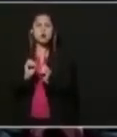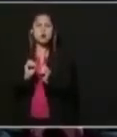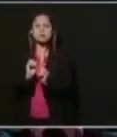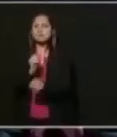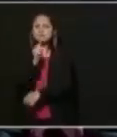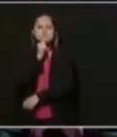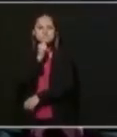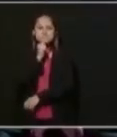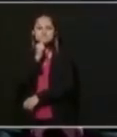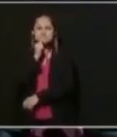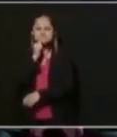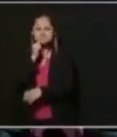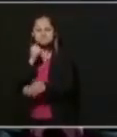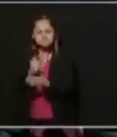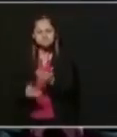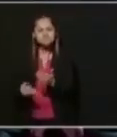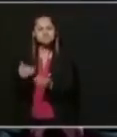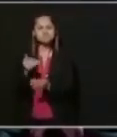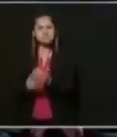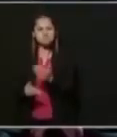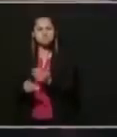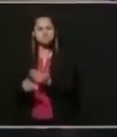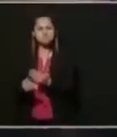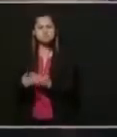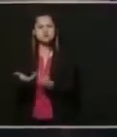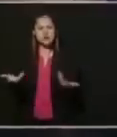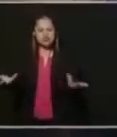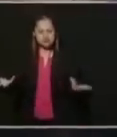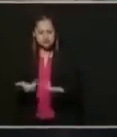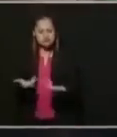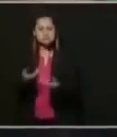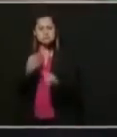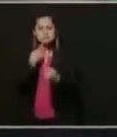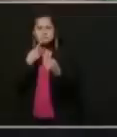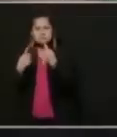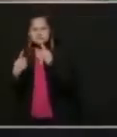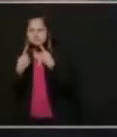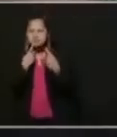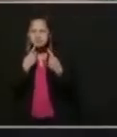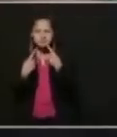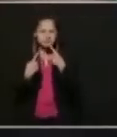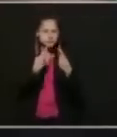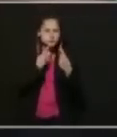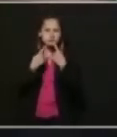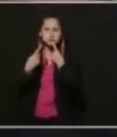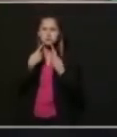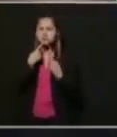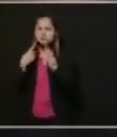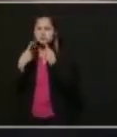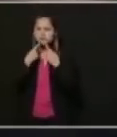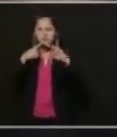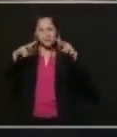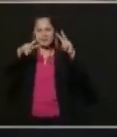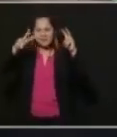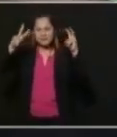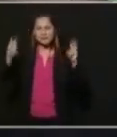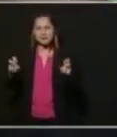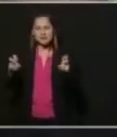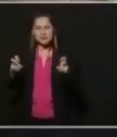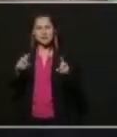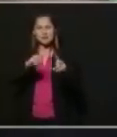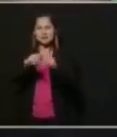Discutamos y hablemos de este tema en todas las plazas públicas de